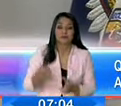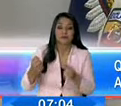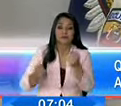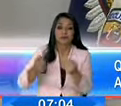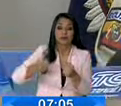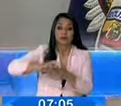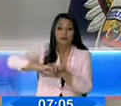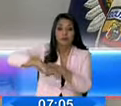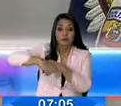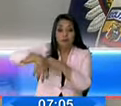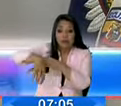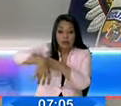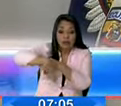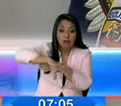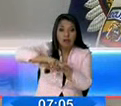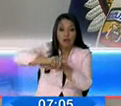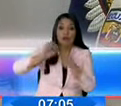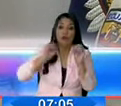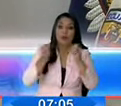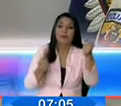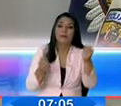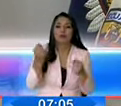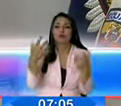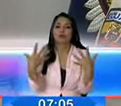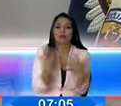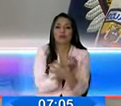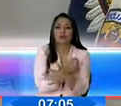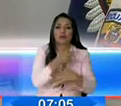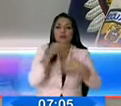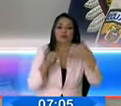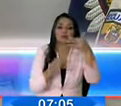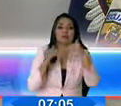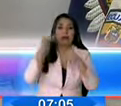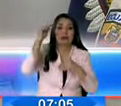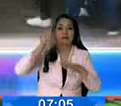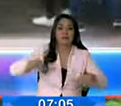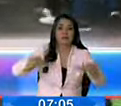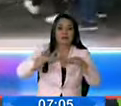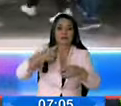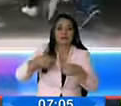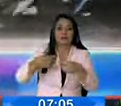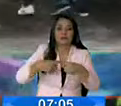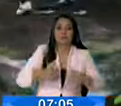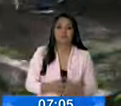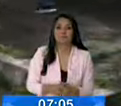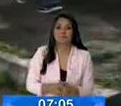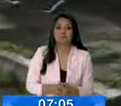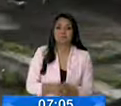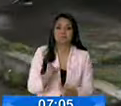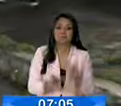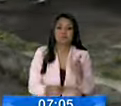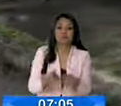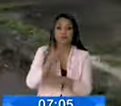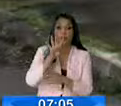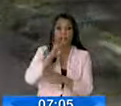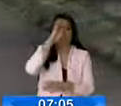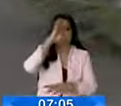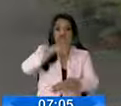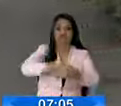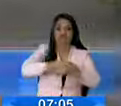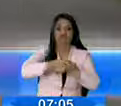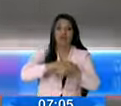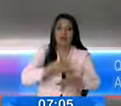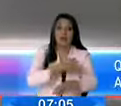y el robo a vehículos sobre la base de este tipo de delitos que vienen incrementándose en el distrito. Todos fueron detenidos en flagrancia, cuentan con